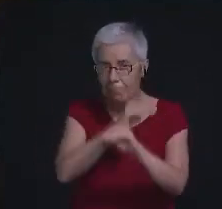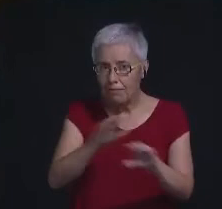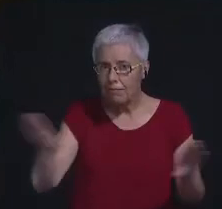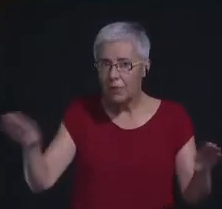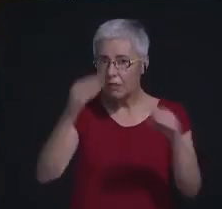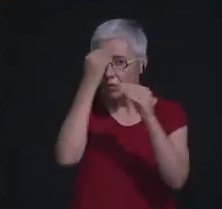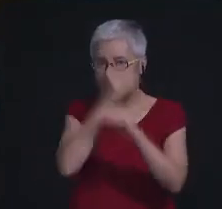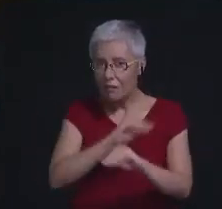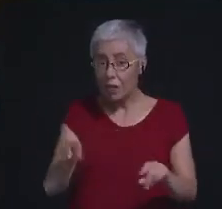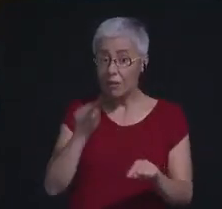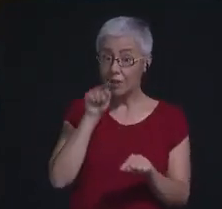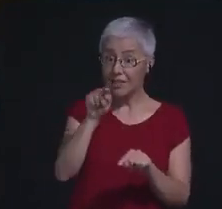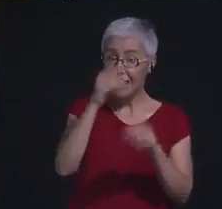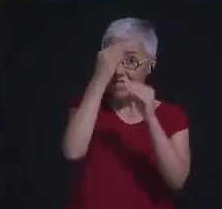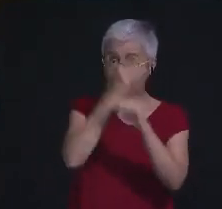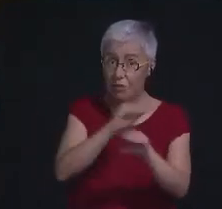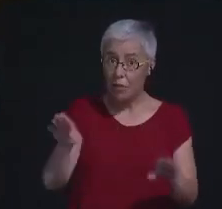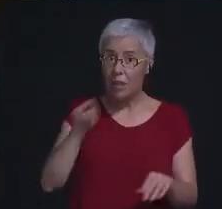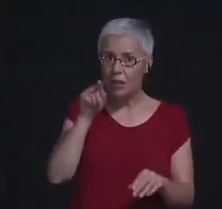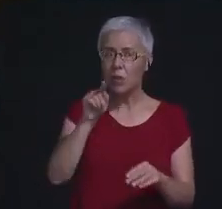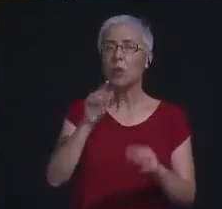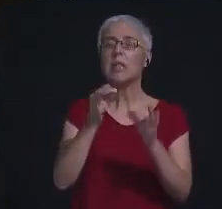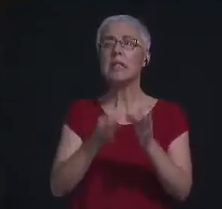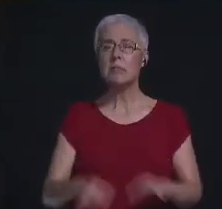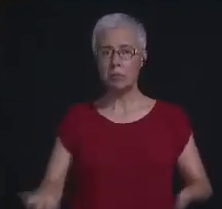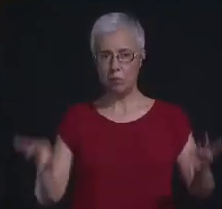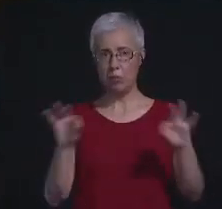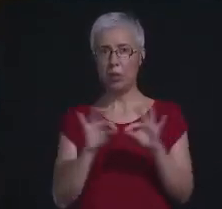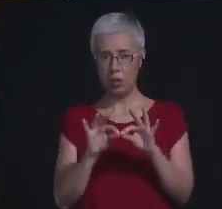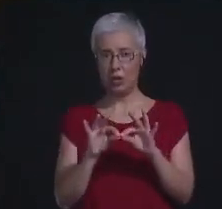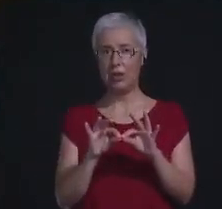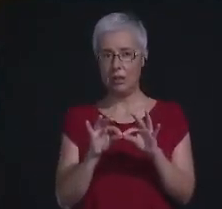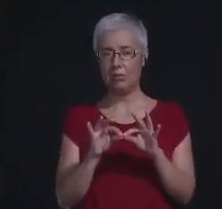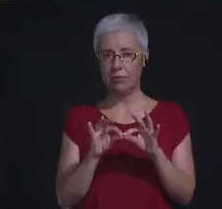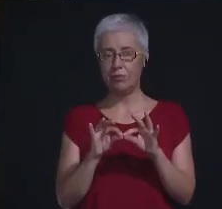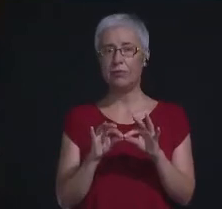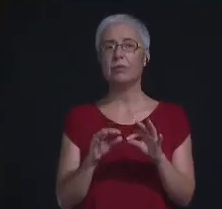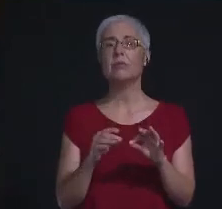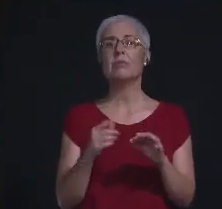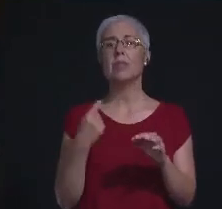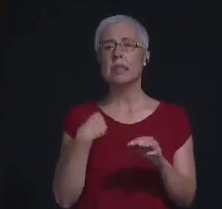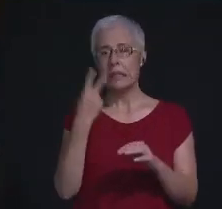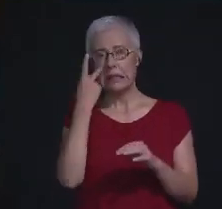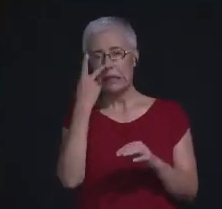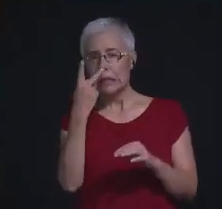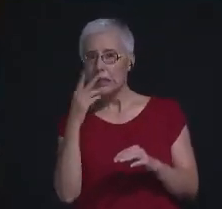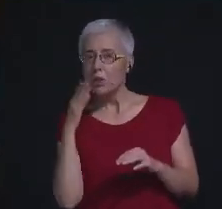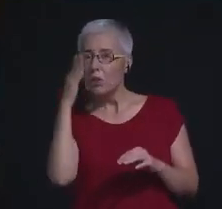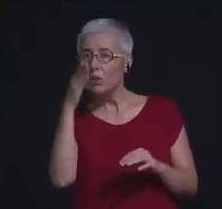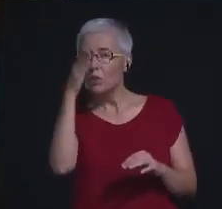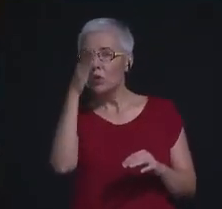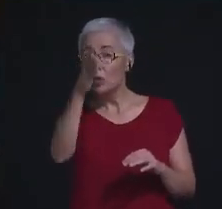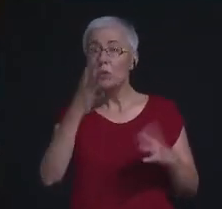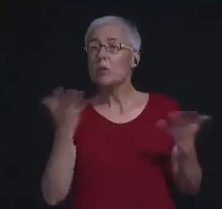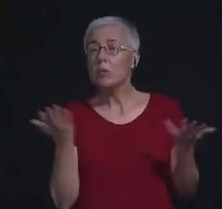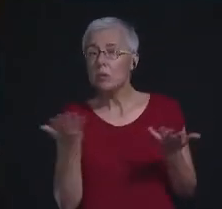de esta nueva filantropía que sabe invertir con inteligencia. Y acabamos con Genís y con una fotografía del futuro muy bonita, en donde